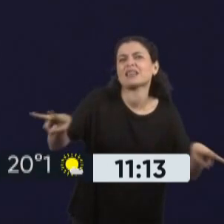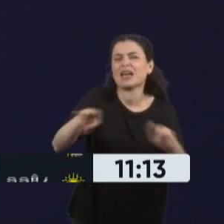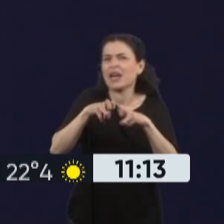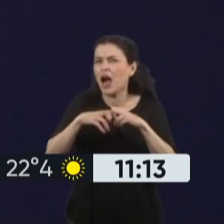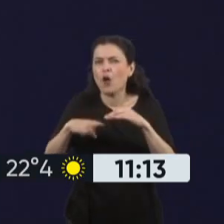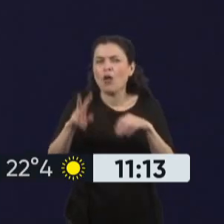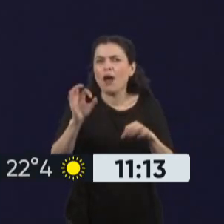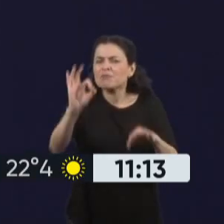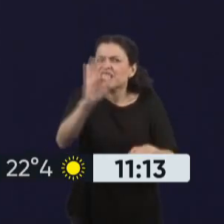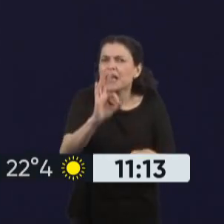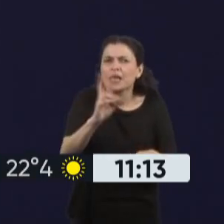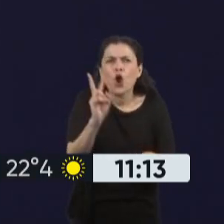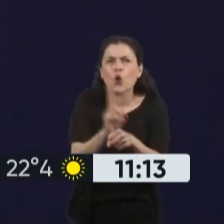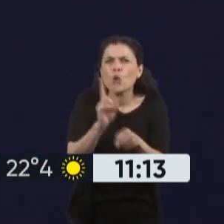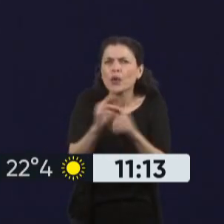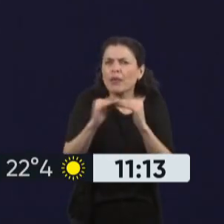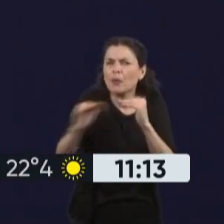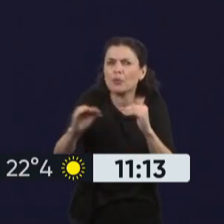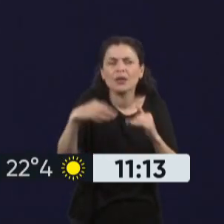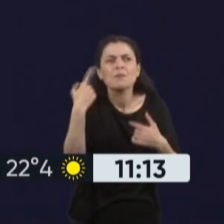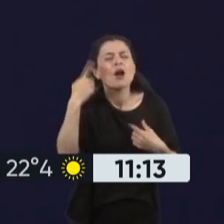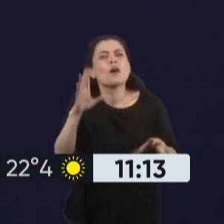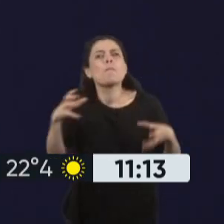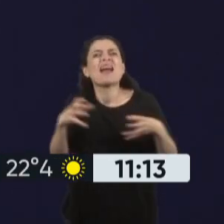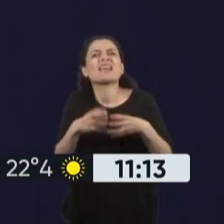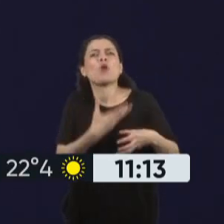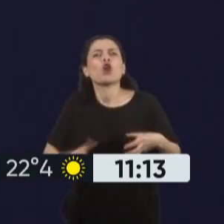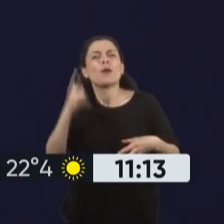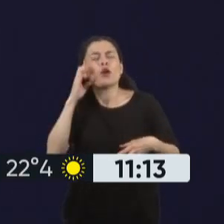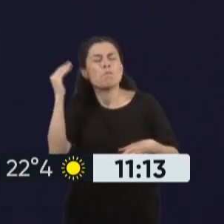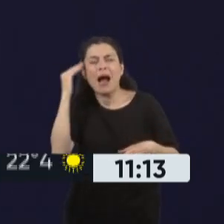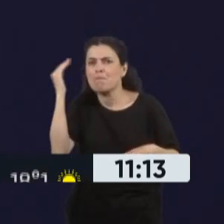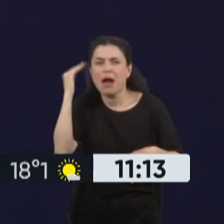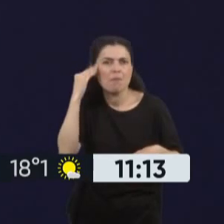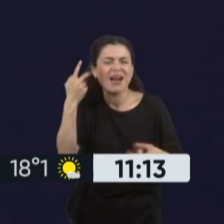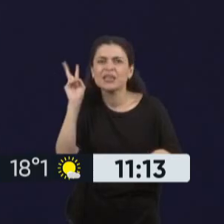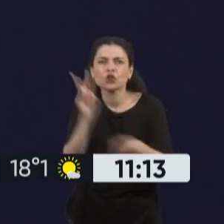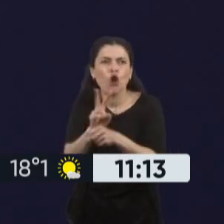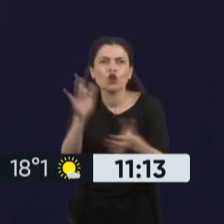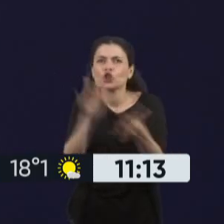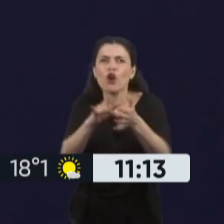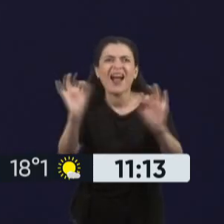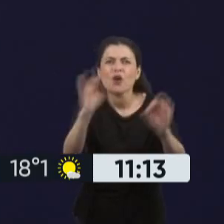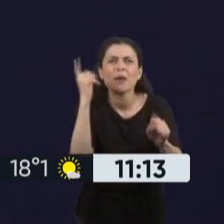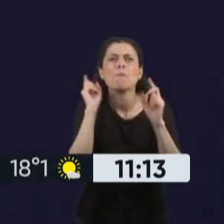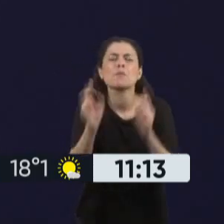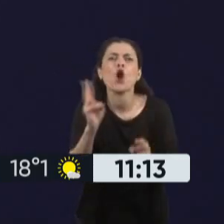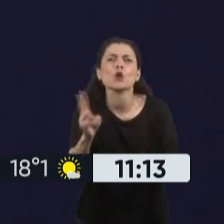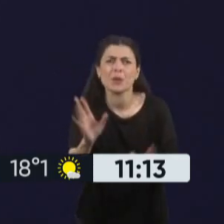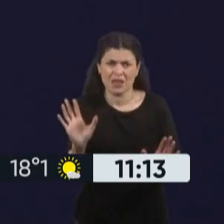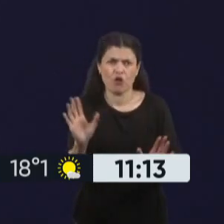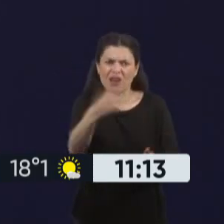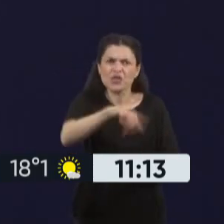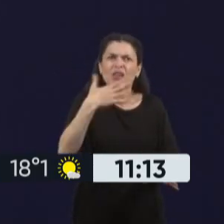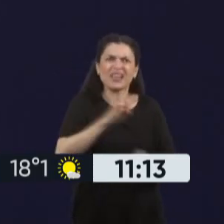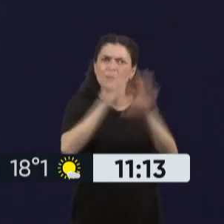por qué estamos tan obsesionados con que esa regla jamás se incumpla en lo